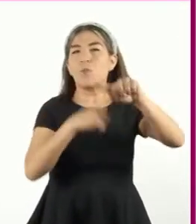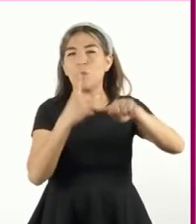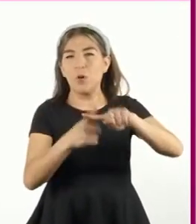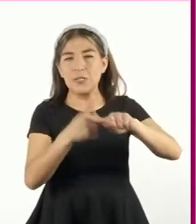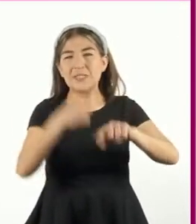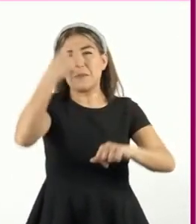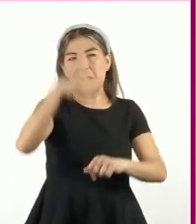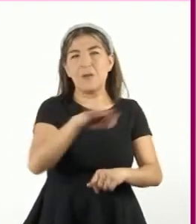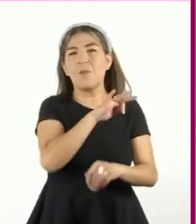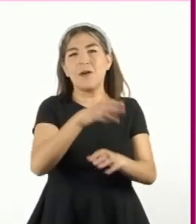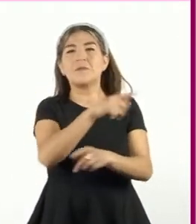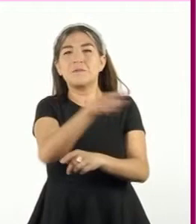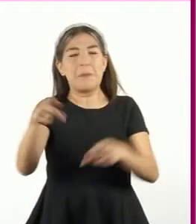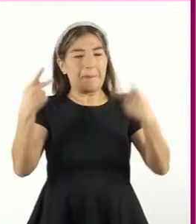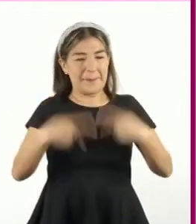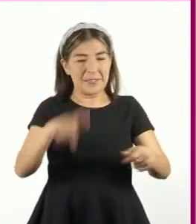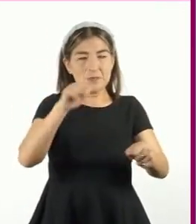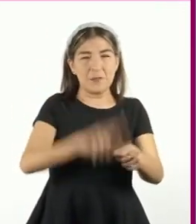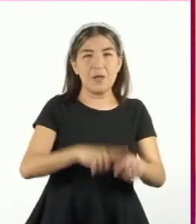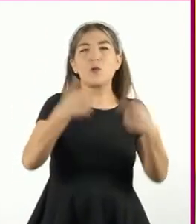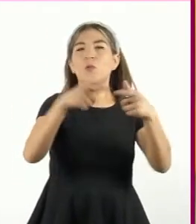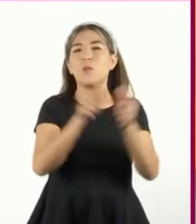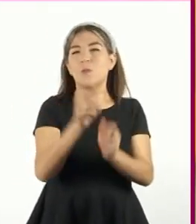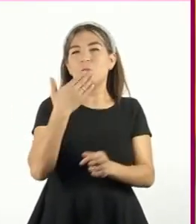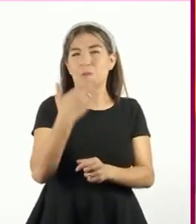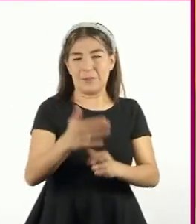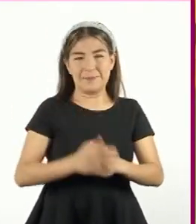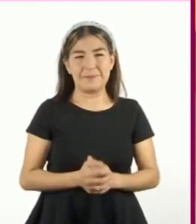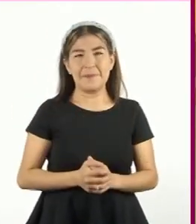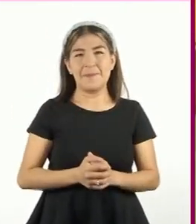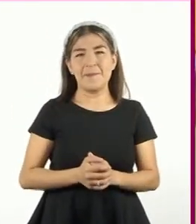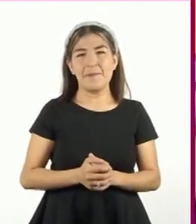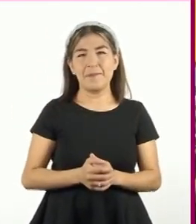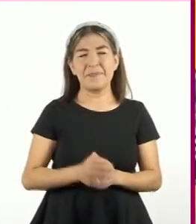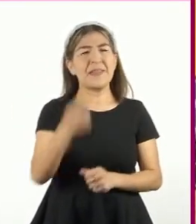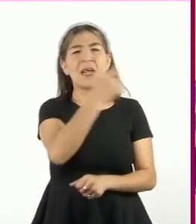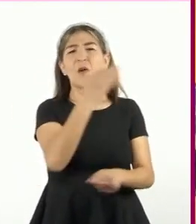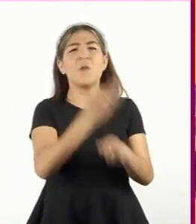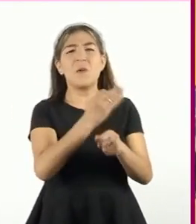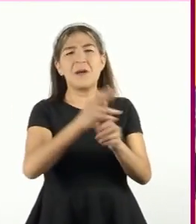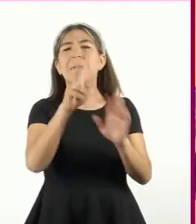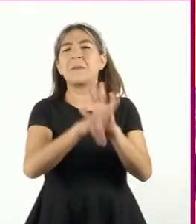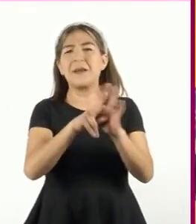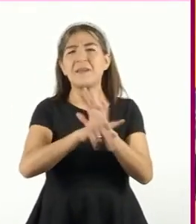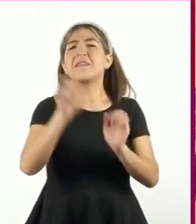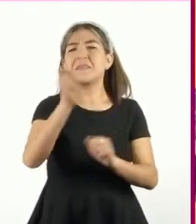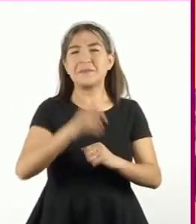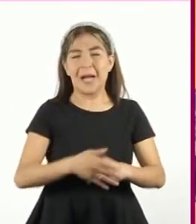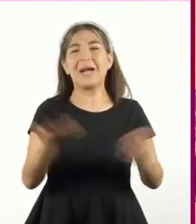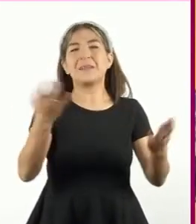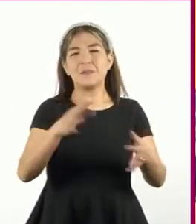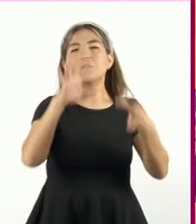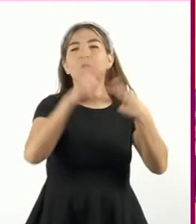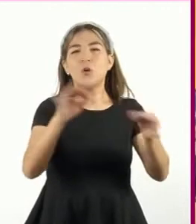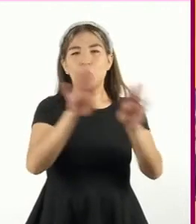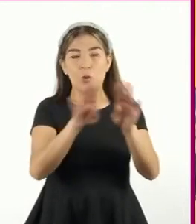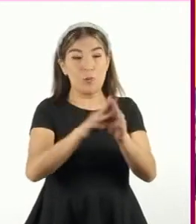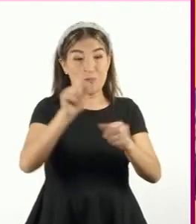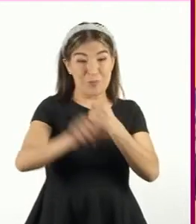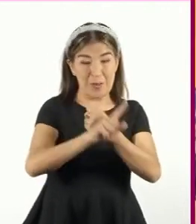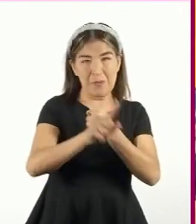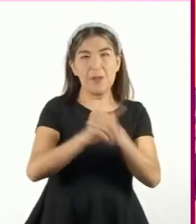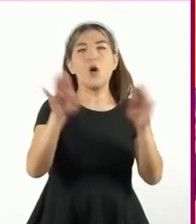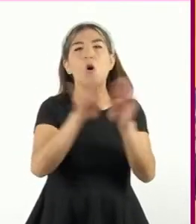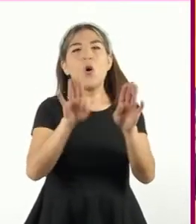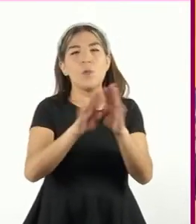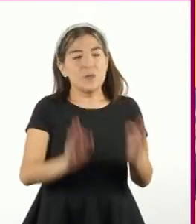al desarrollo personal o grupal. En el video se nos sugiere enfrentar los conflictos, lo cual implica, además de